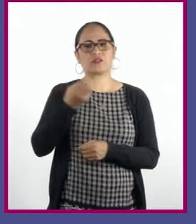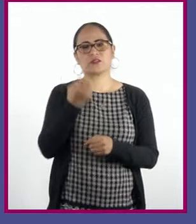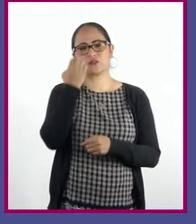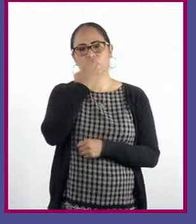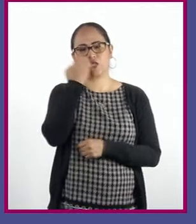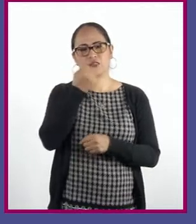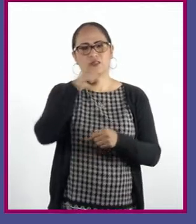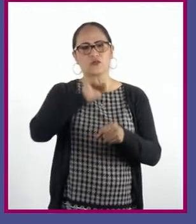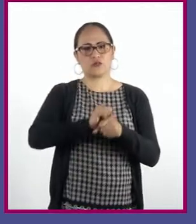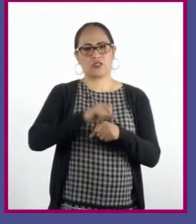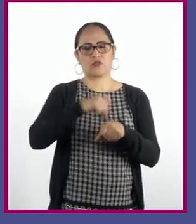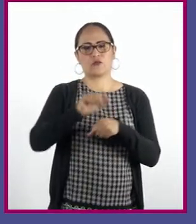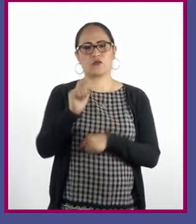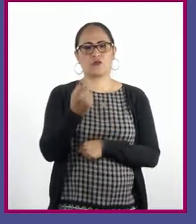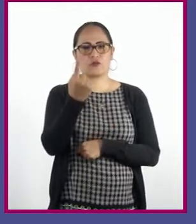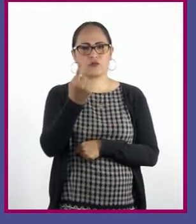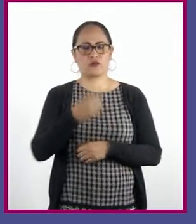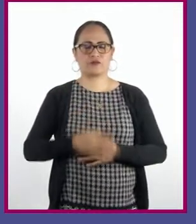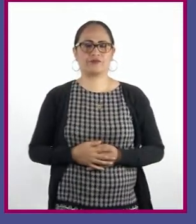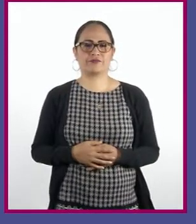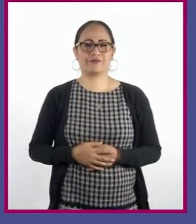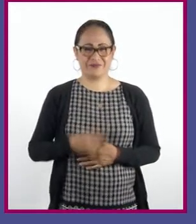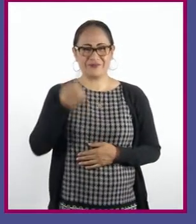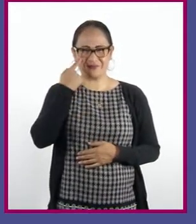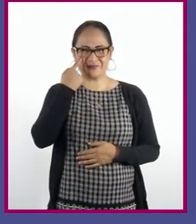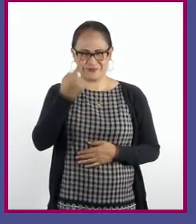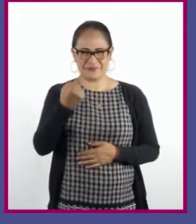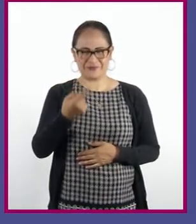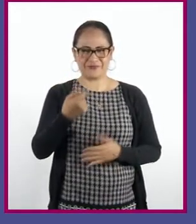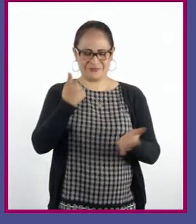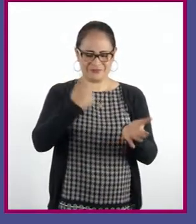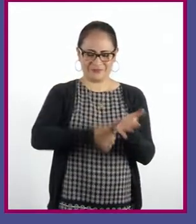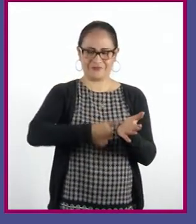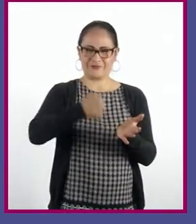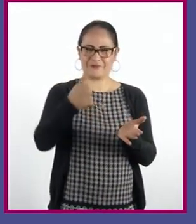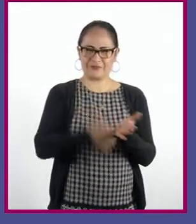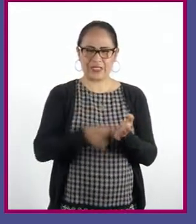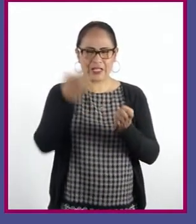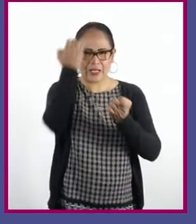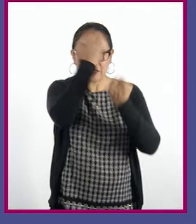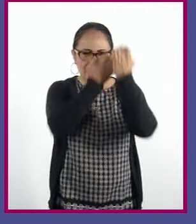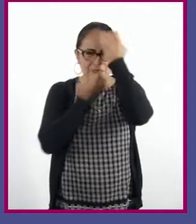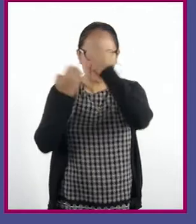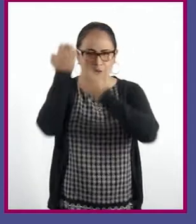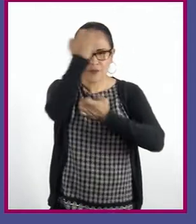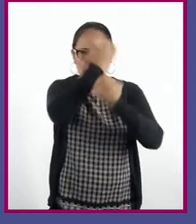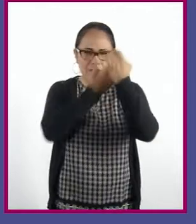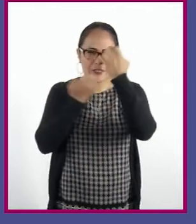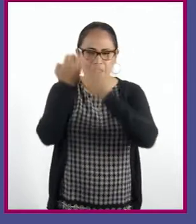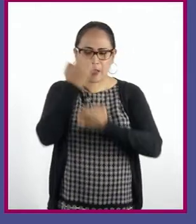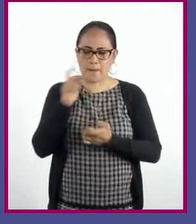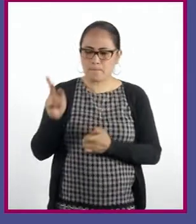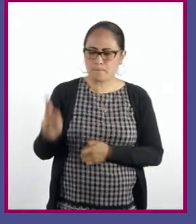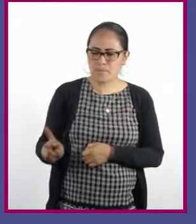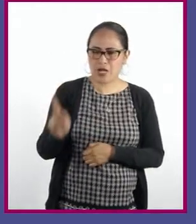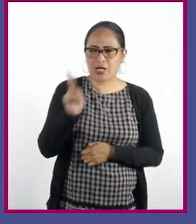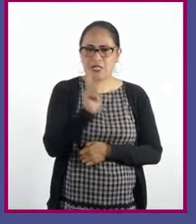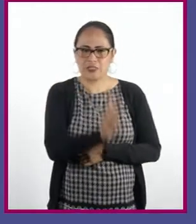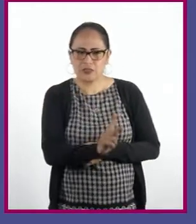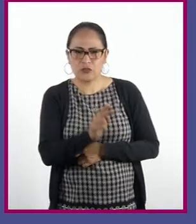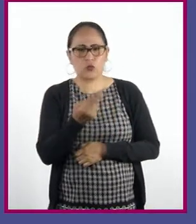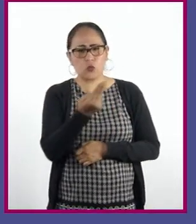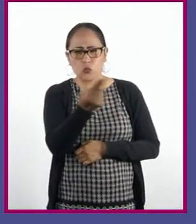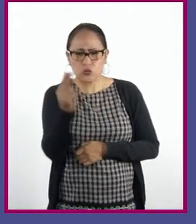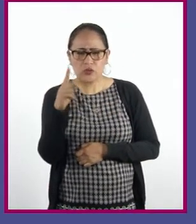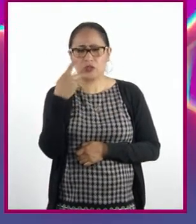General número 21. Observen la carta detenidamente buscando semejanzas con cartas que tengan